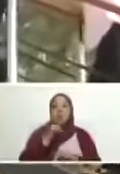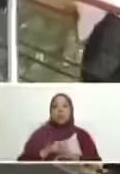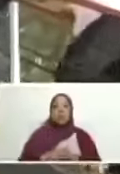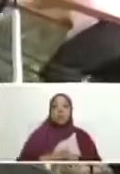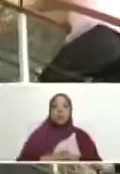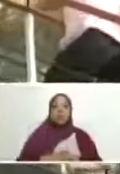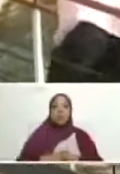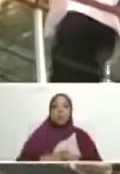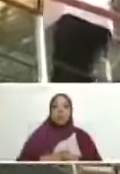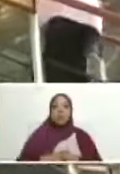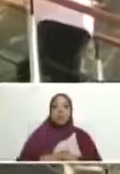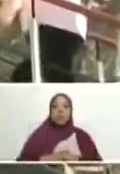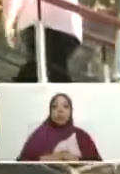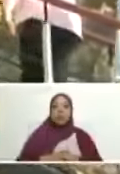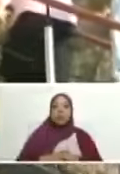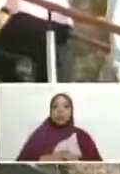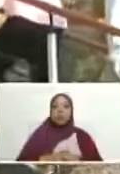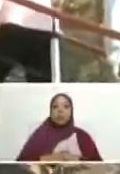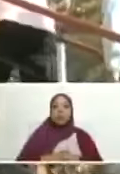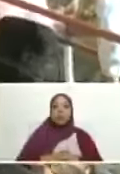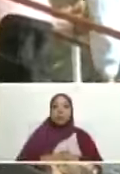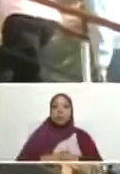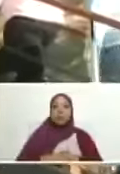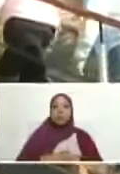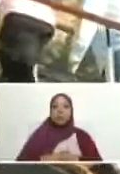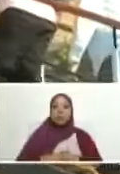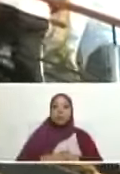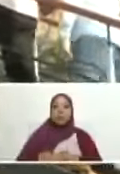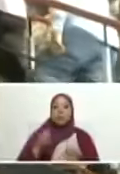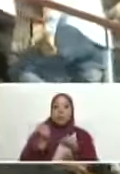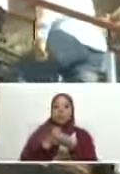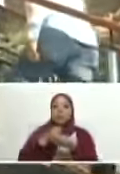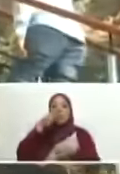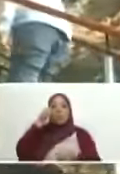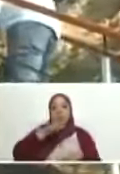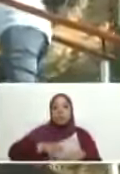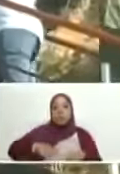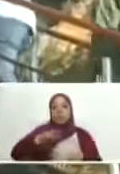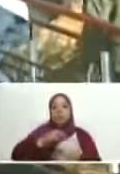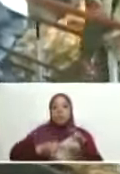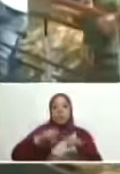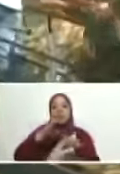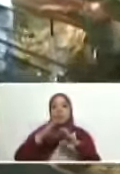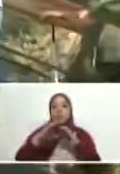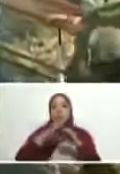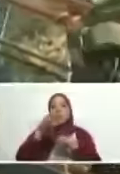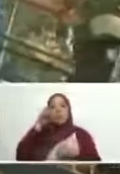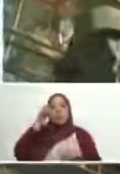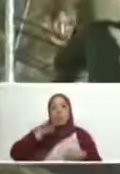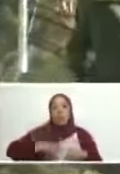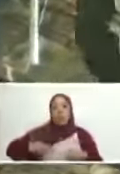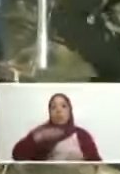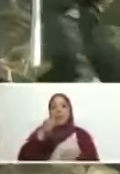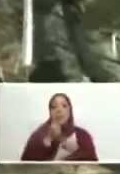tiempo aproximado de 2 meses. Correcto, hemos construido esto en tiempo récord, desde que lo anunciamos.